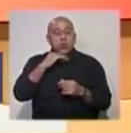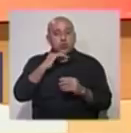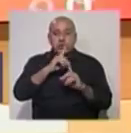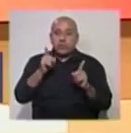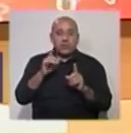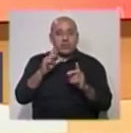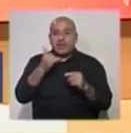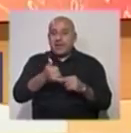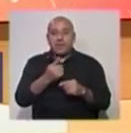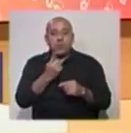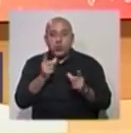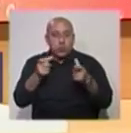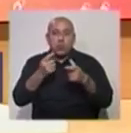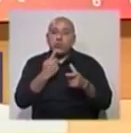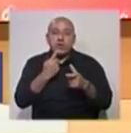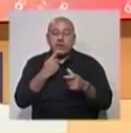izquierda,